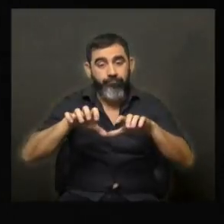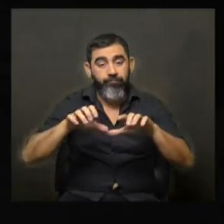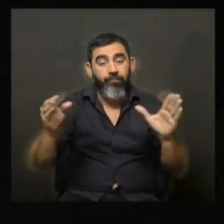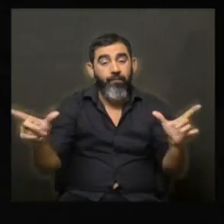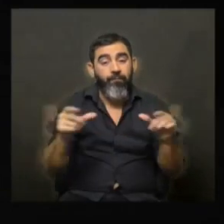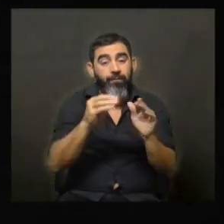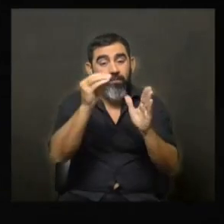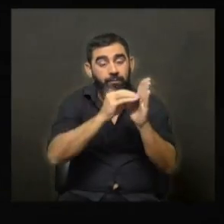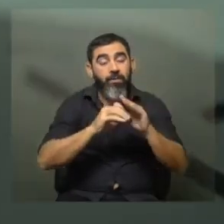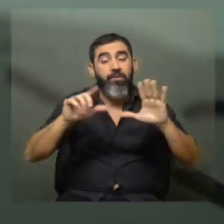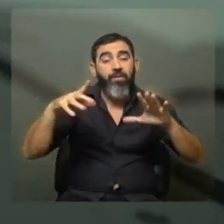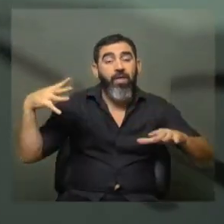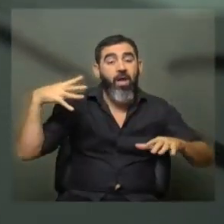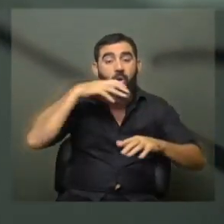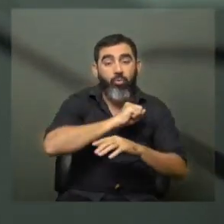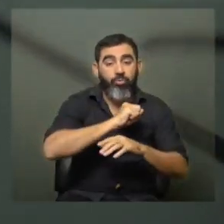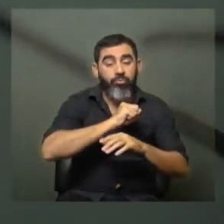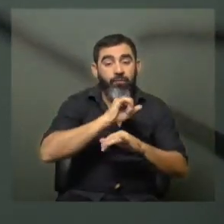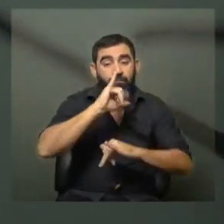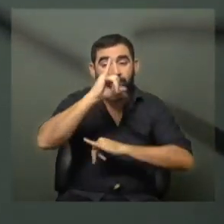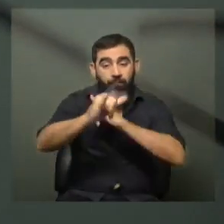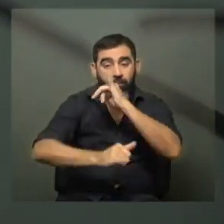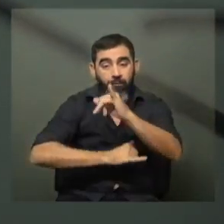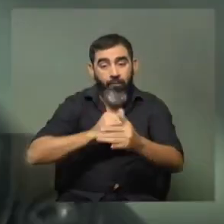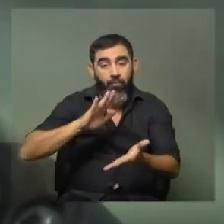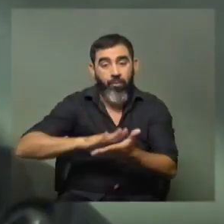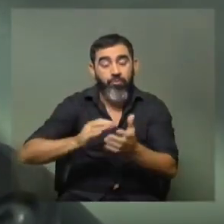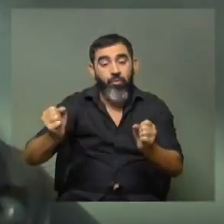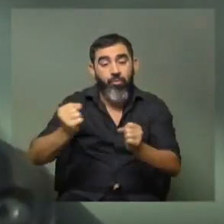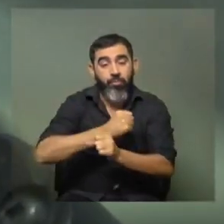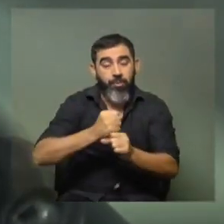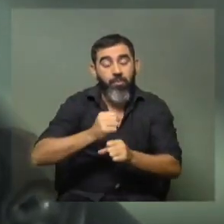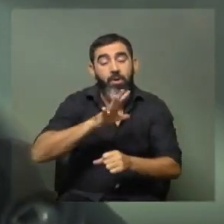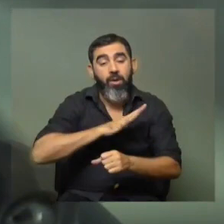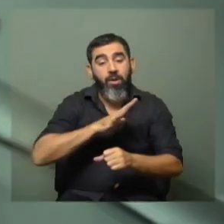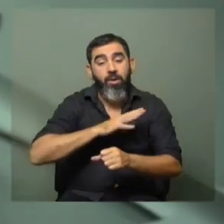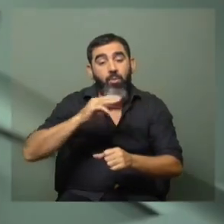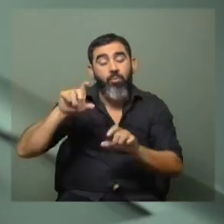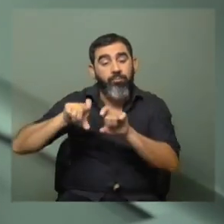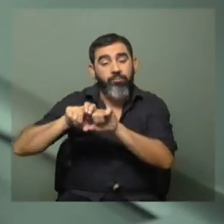el 7 de agosto. Las bases y más información sobre el premio se pueden encontrar en